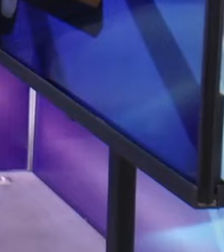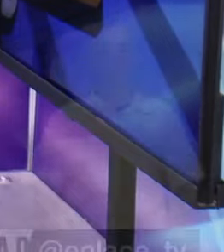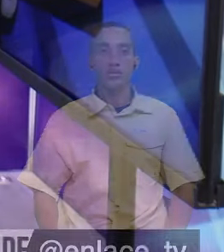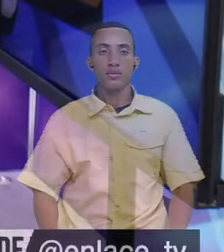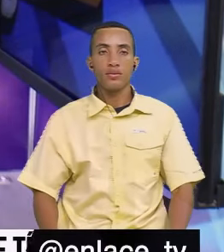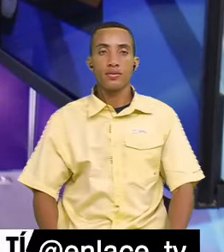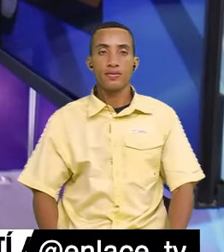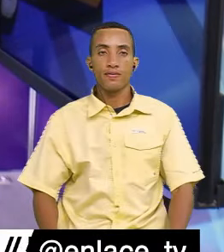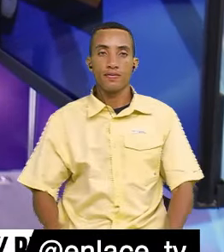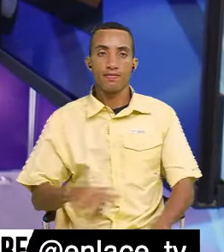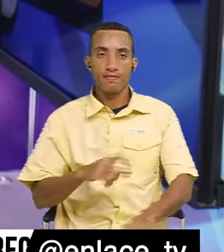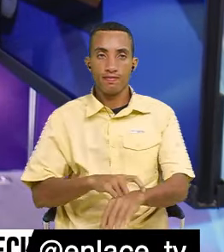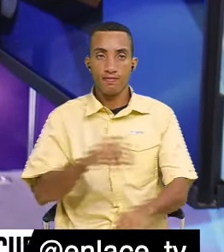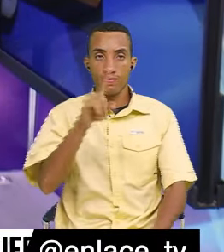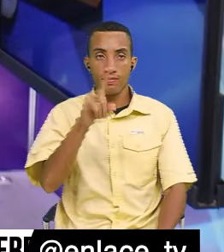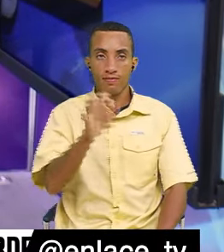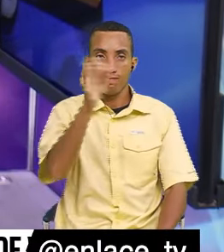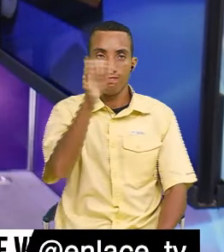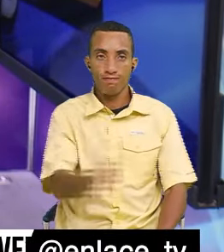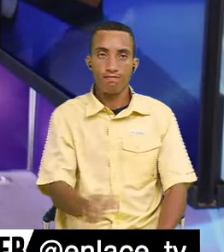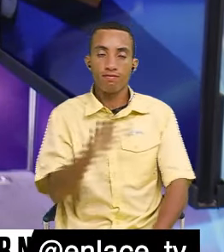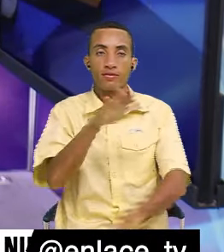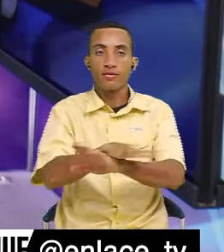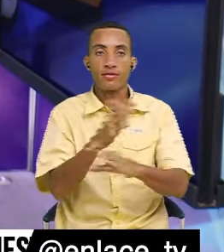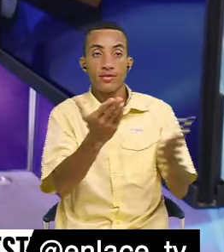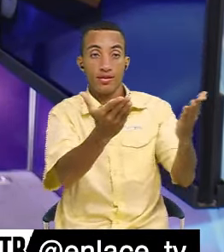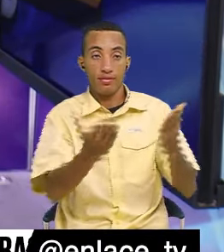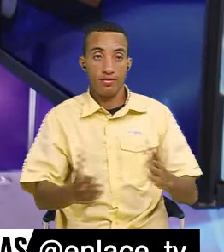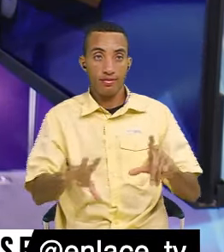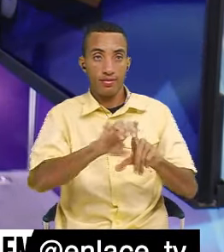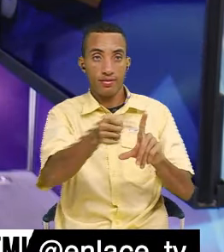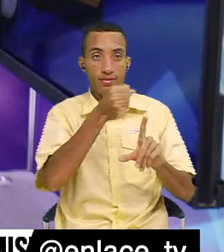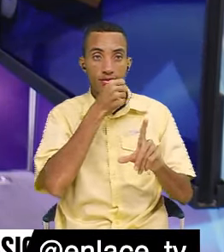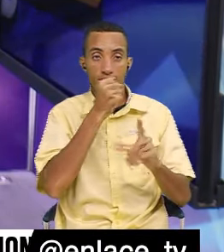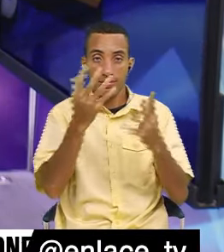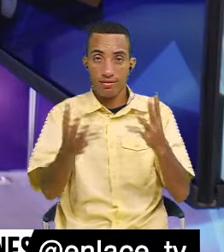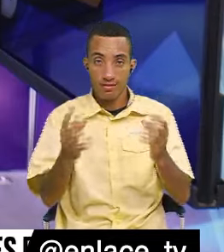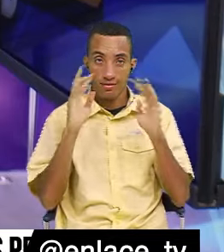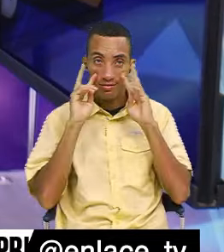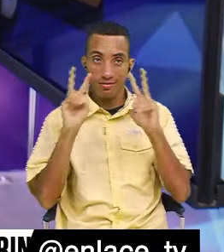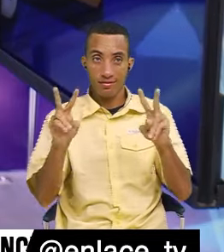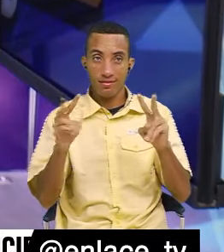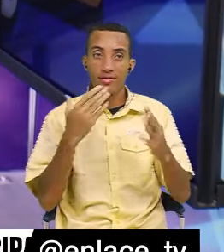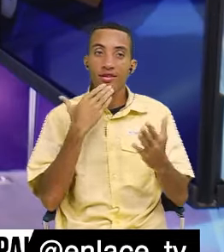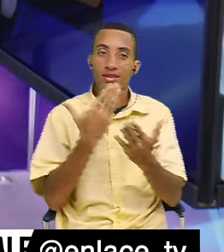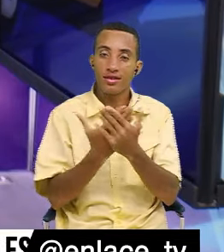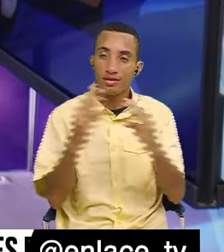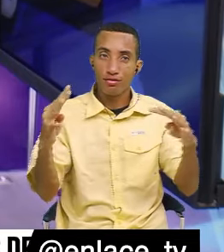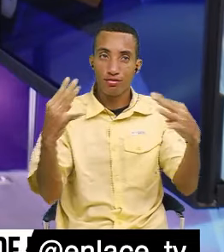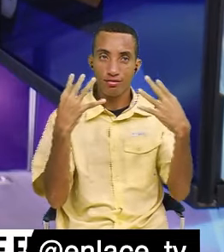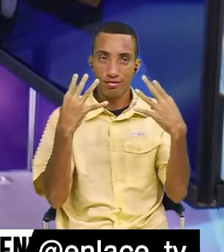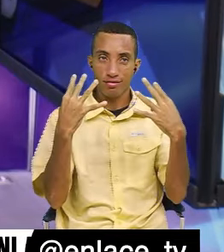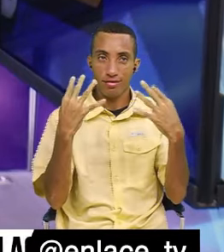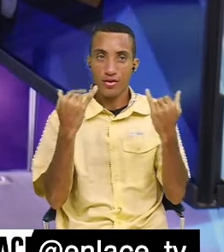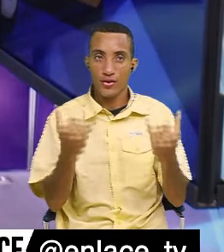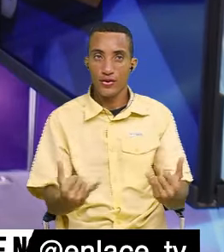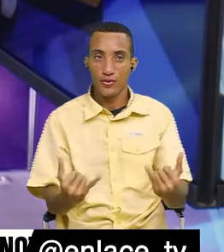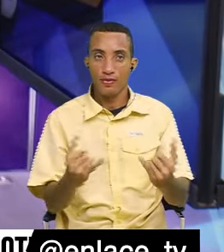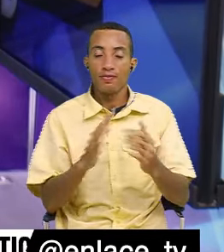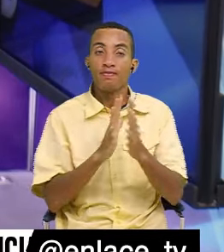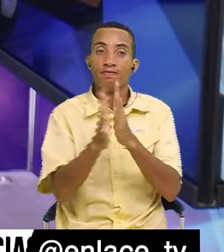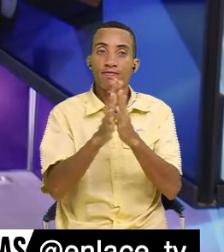6 en punto de la tarde, momento para darles la bienvenida a esto que es Enlace Noticias, lo que usted quiere ver. Gracias por acompañarnos en una nueva emisión.